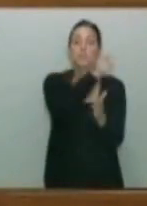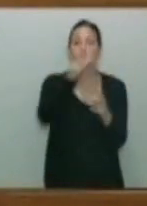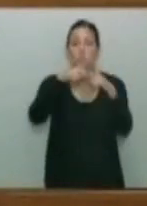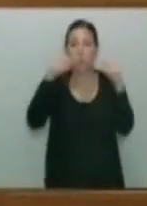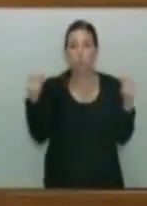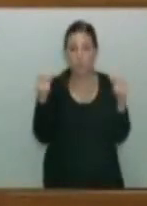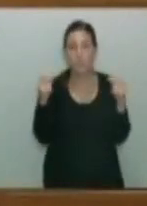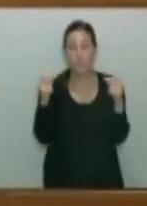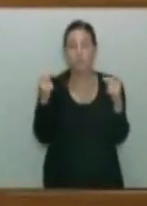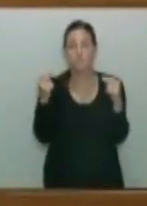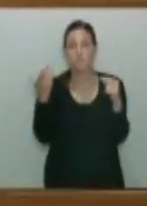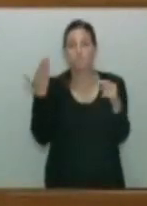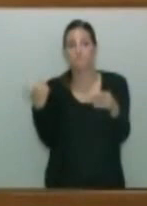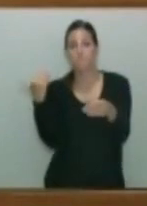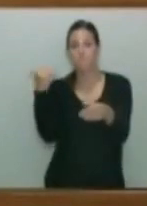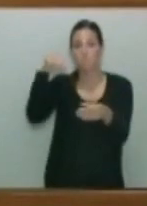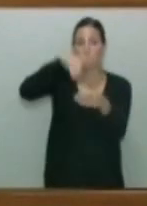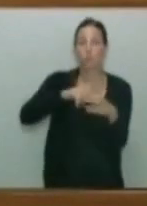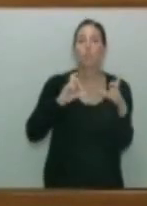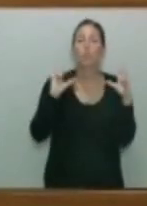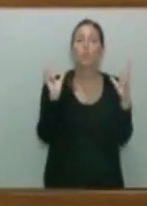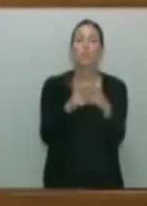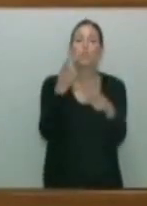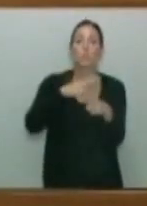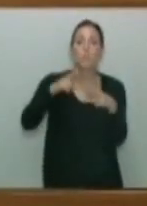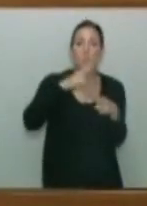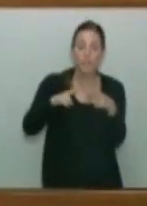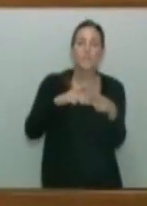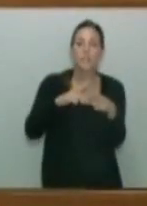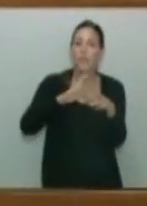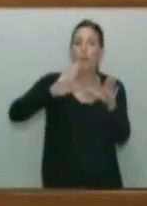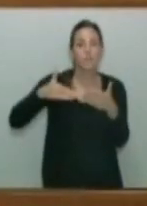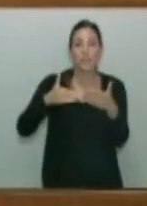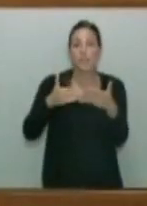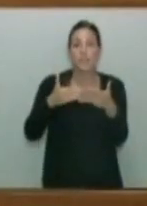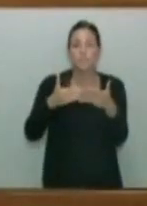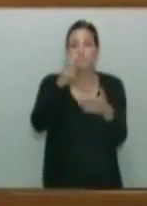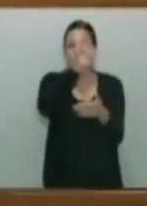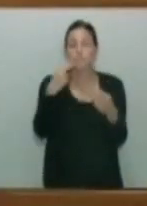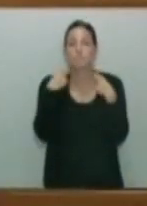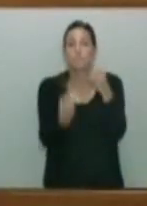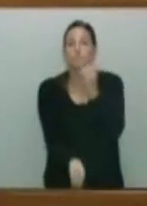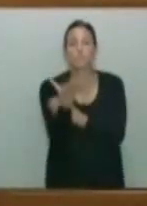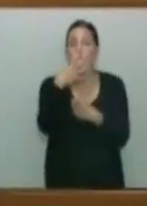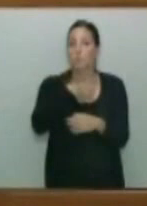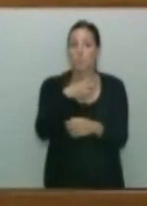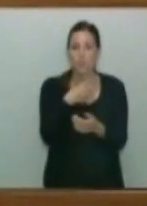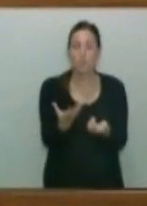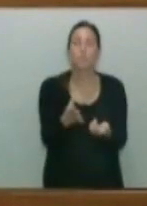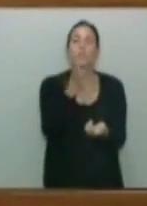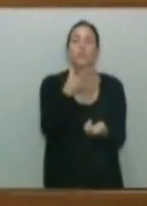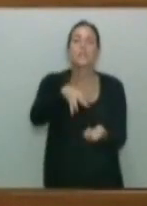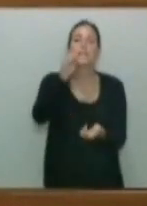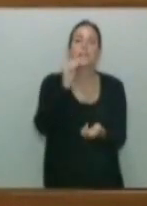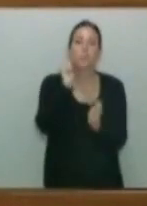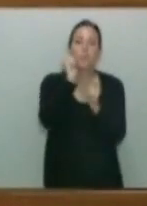han conferido el voto a fuerzas políticas que, superando la barrera electoral, no consiguen representación. Además, entendemos que hay que dar